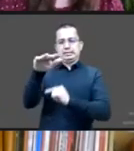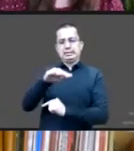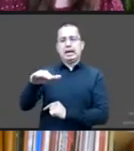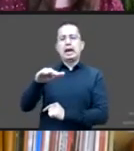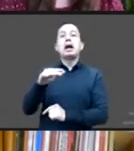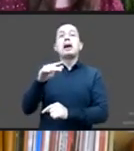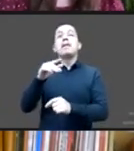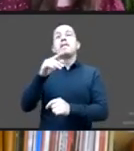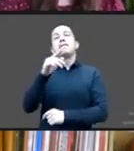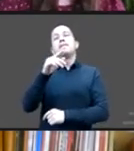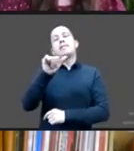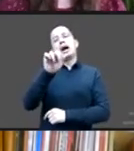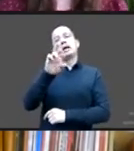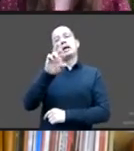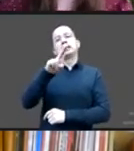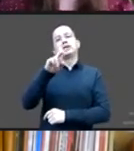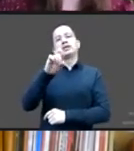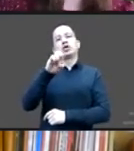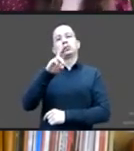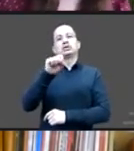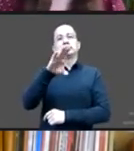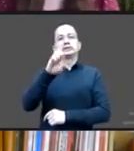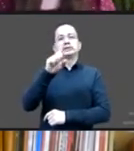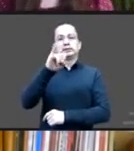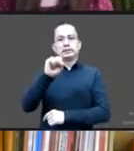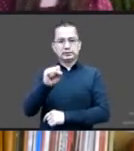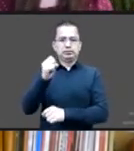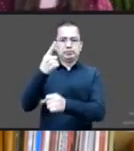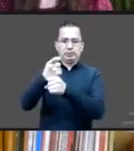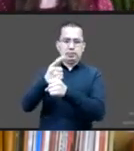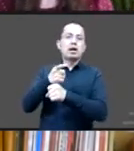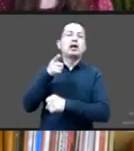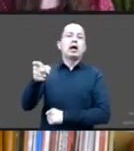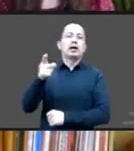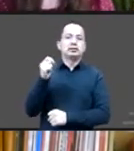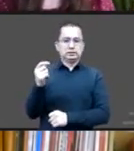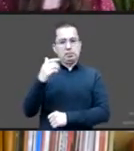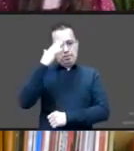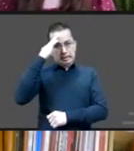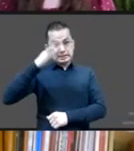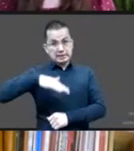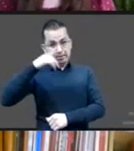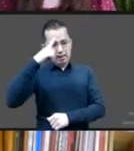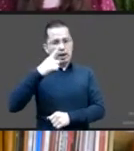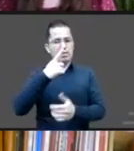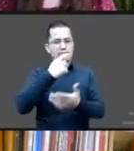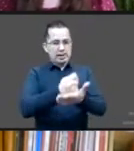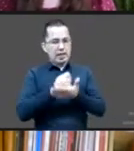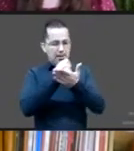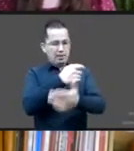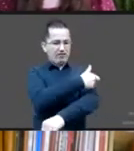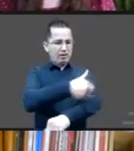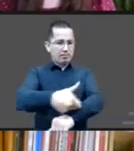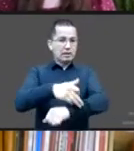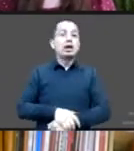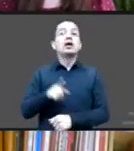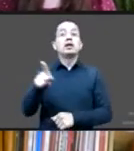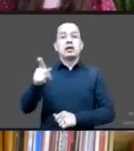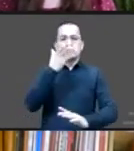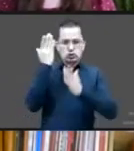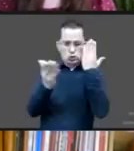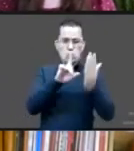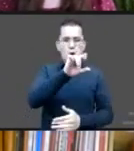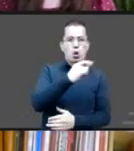licenciada y doctora en Sociología es maestra en Terapia Familiar cuenta con estudios en Logoterapia y